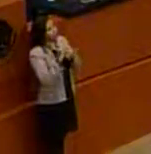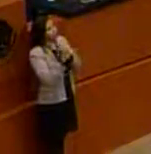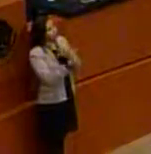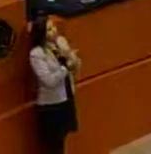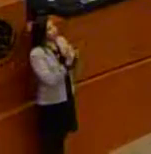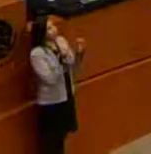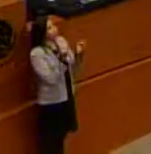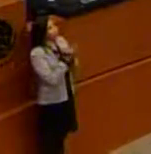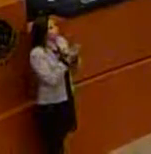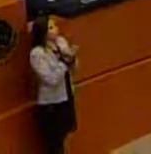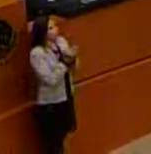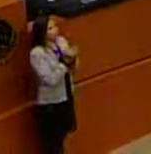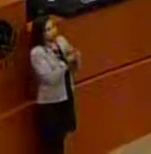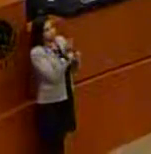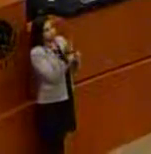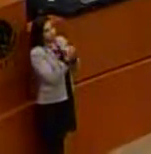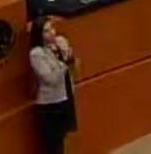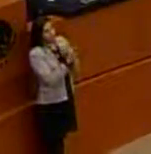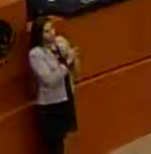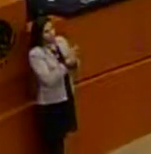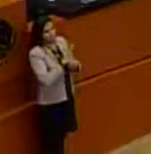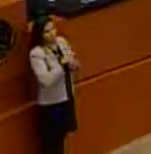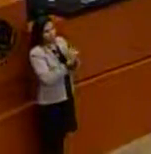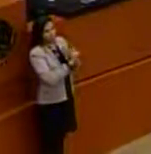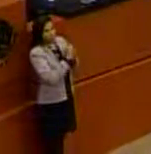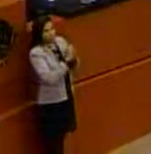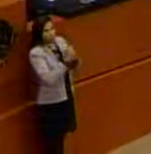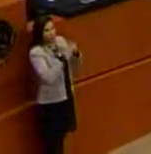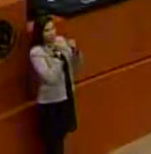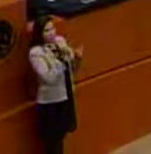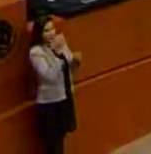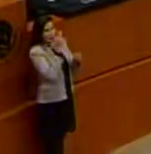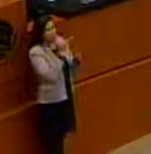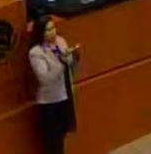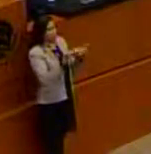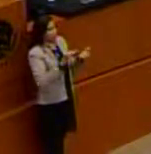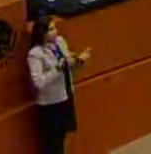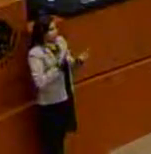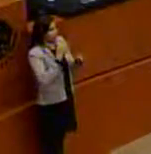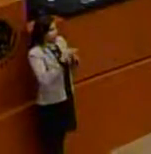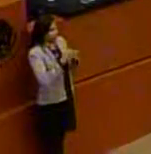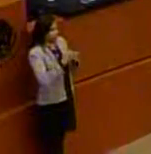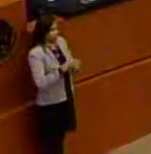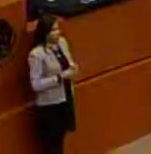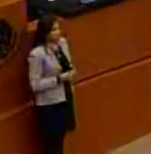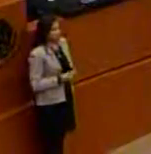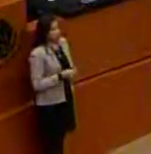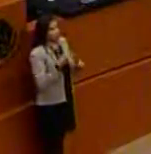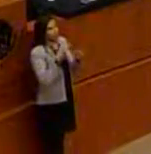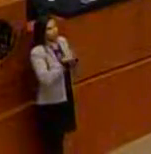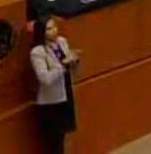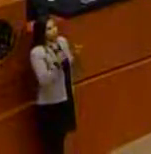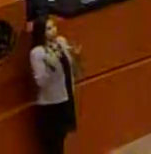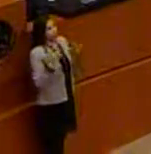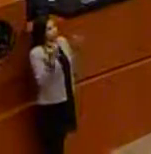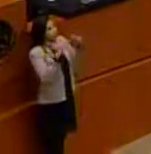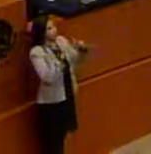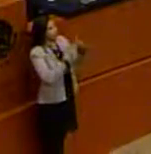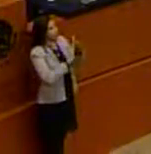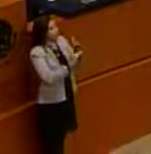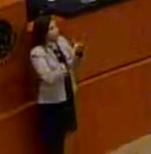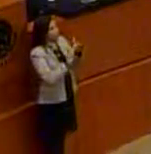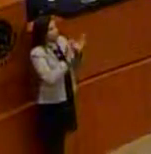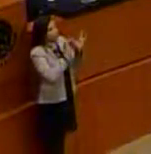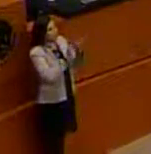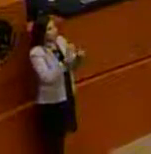países, sino también entre los países tenemos un problema serio, como lo estamos viendo actualmente. Comenzando por las migraciones que